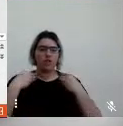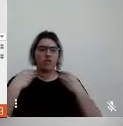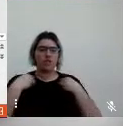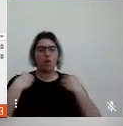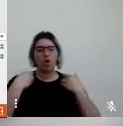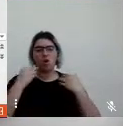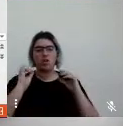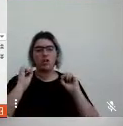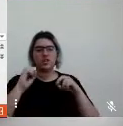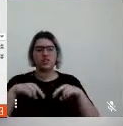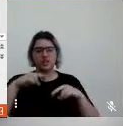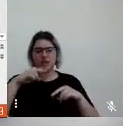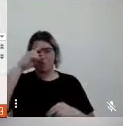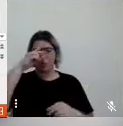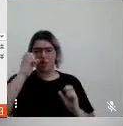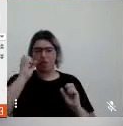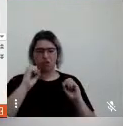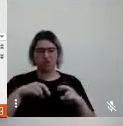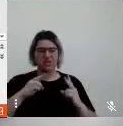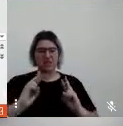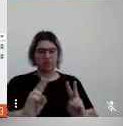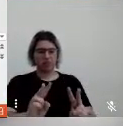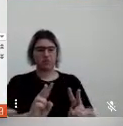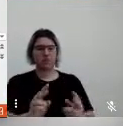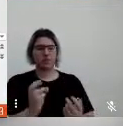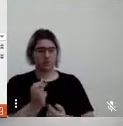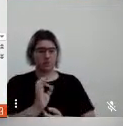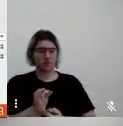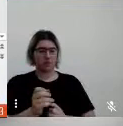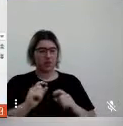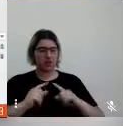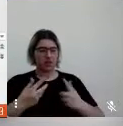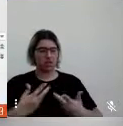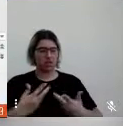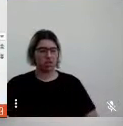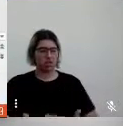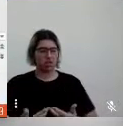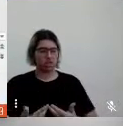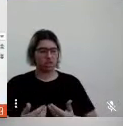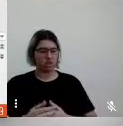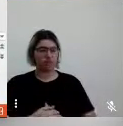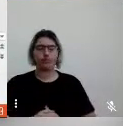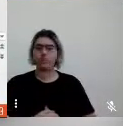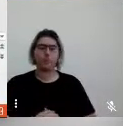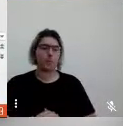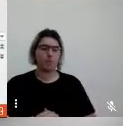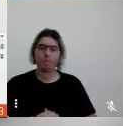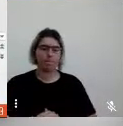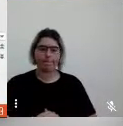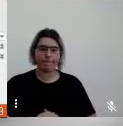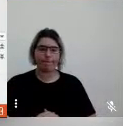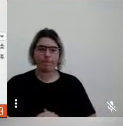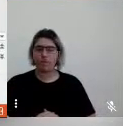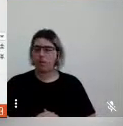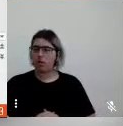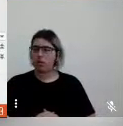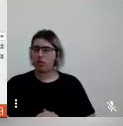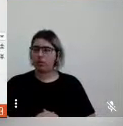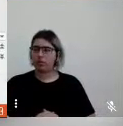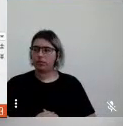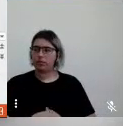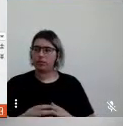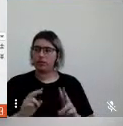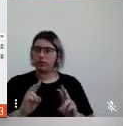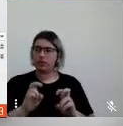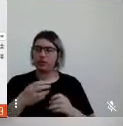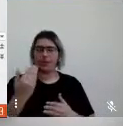eh, más activos, ¿no? O sea, nos relaja un poco. Nos no quita relaja, no. de la acción, de Lo,